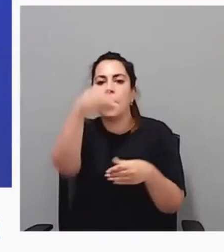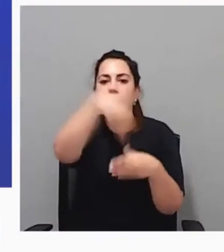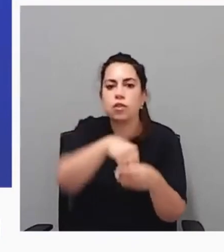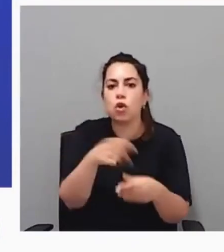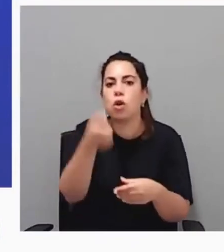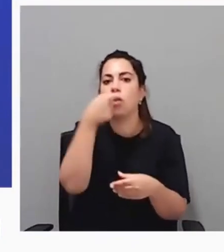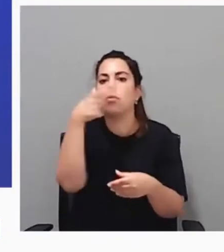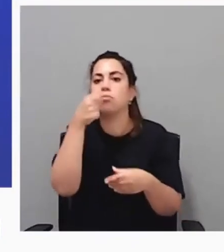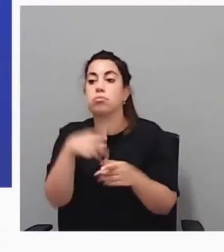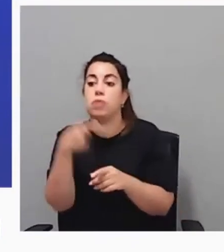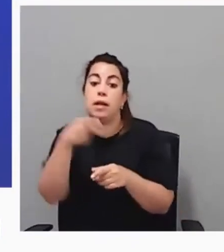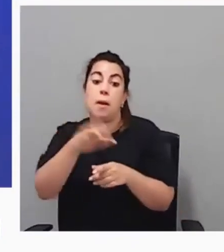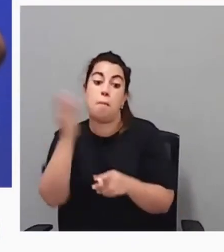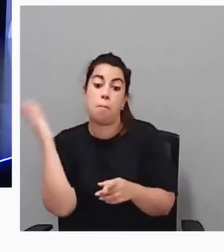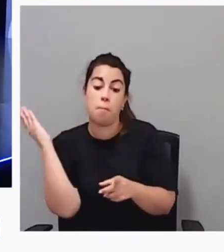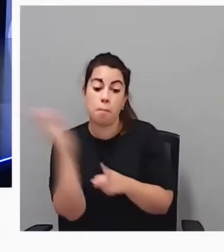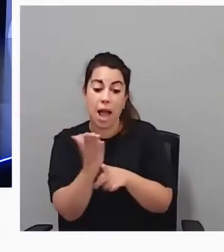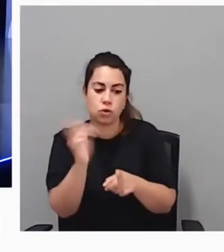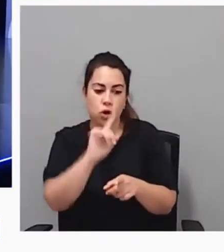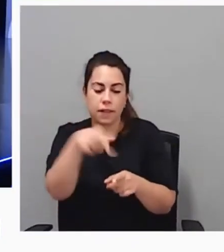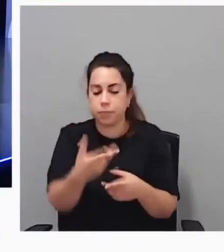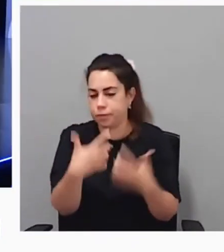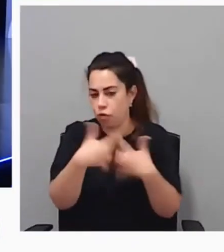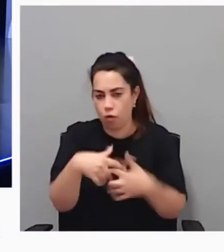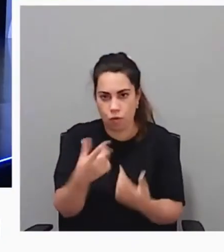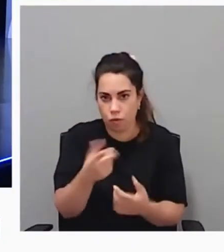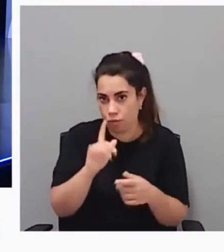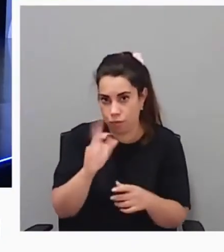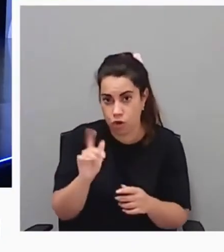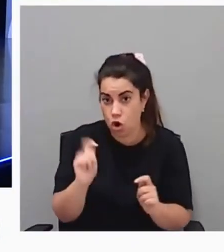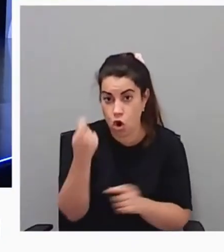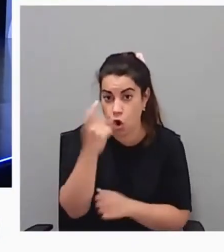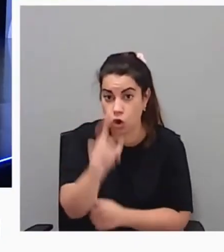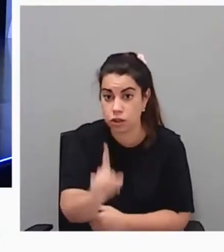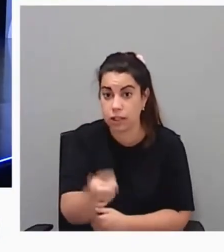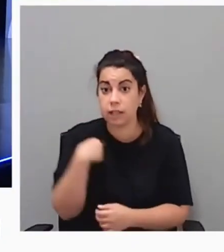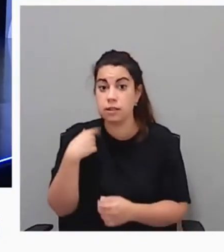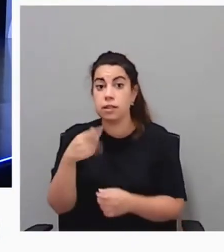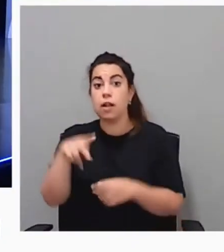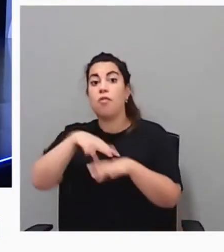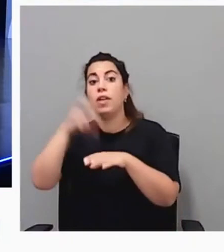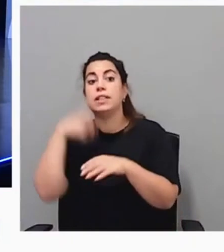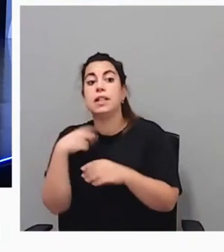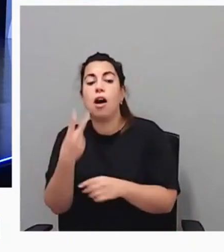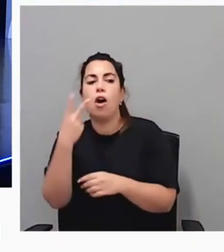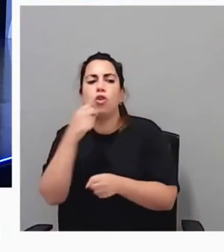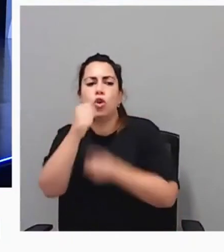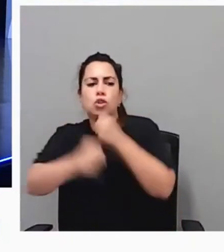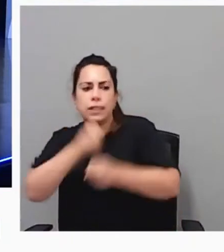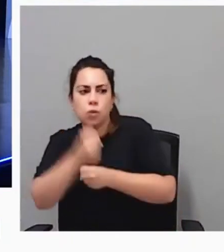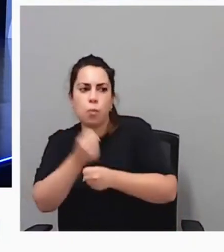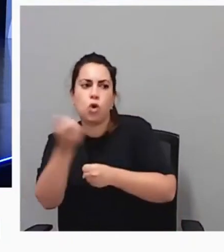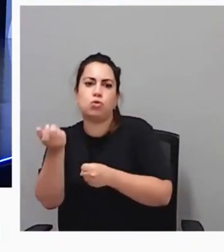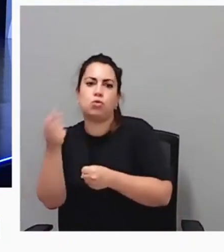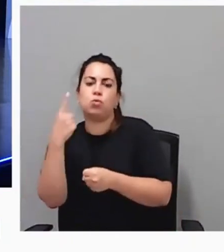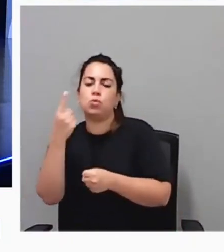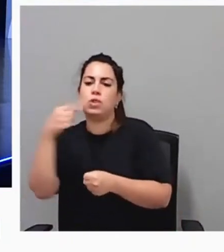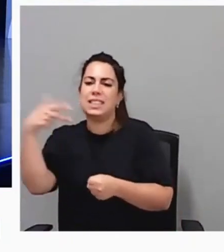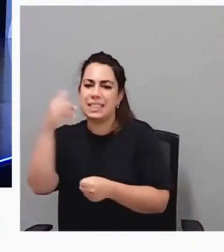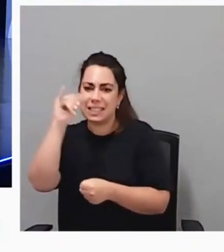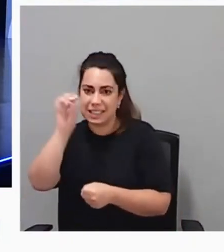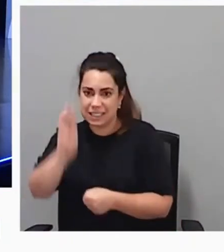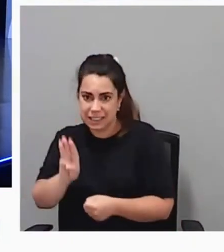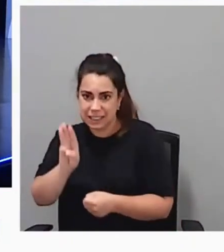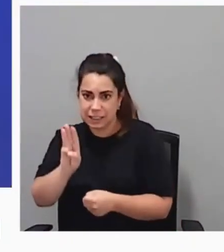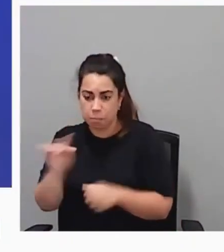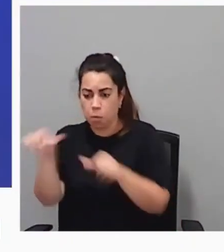y luego no funciona. O en física, 2 átomos, un modelo matemático, un chip semiconductor que puedo diseñar en un